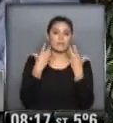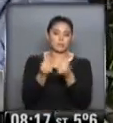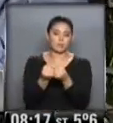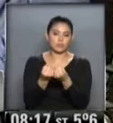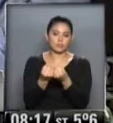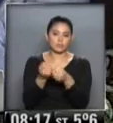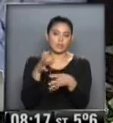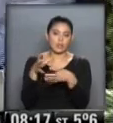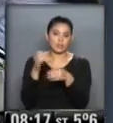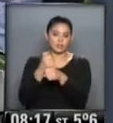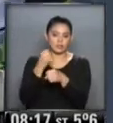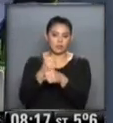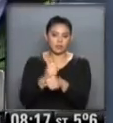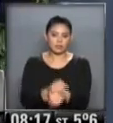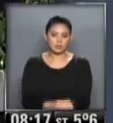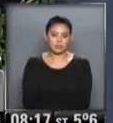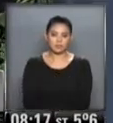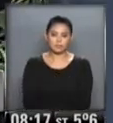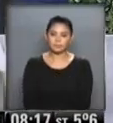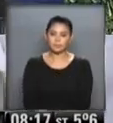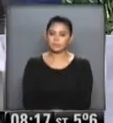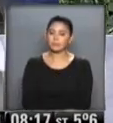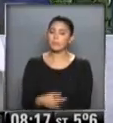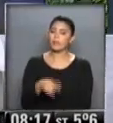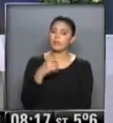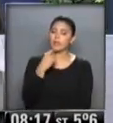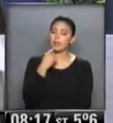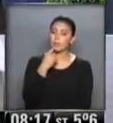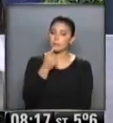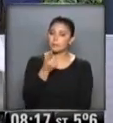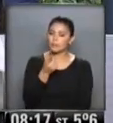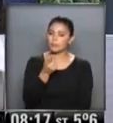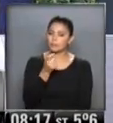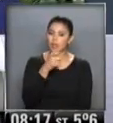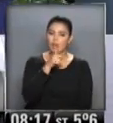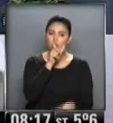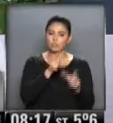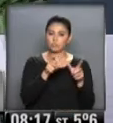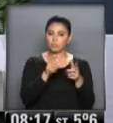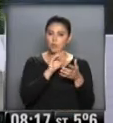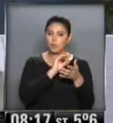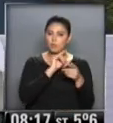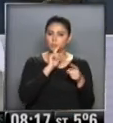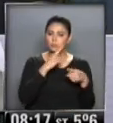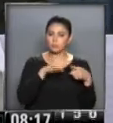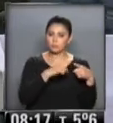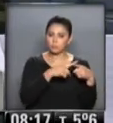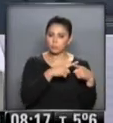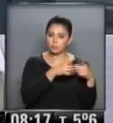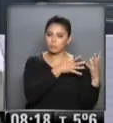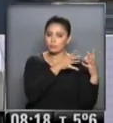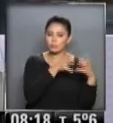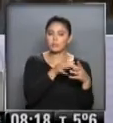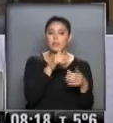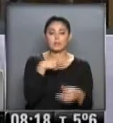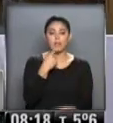situación de los trabajadores, ¿no? Ahora, Ariel, ¿qué pasa con los funcionarios de la ciudad de Buenos Aires? Porque lo